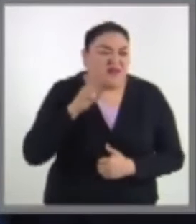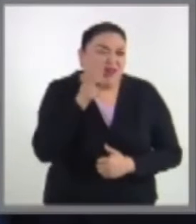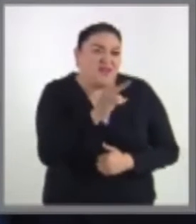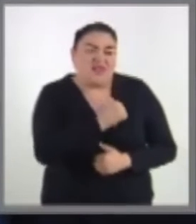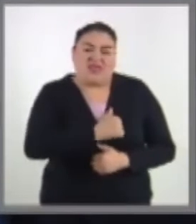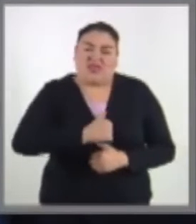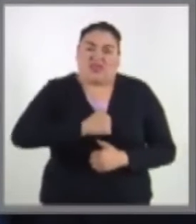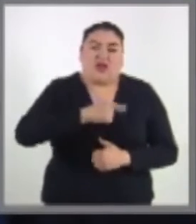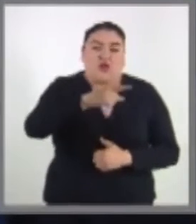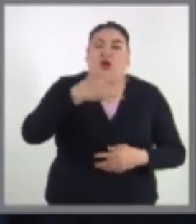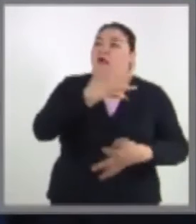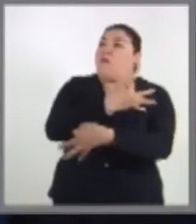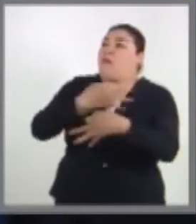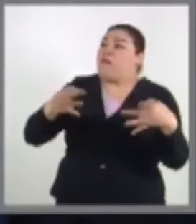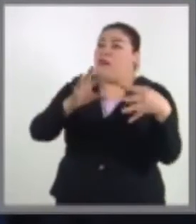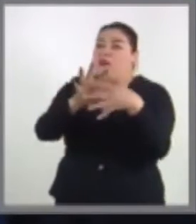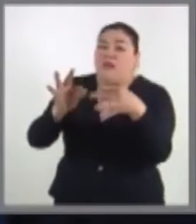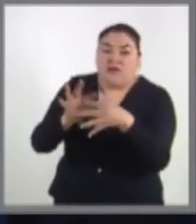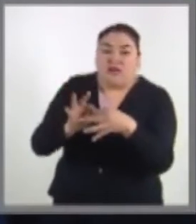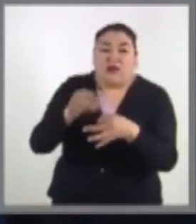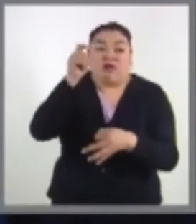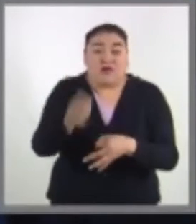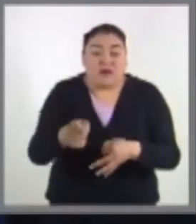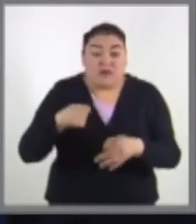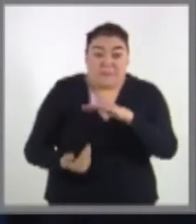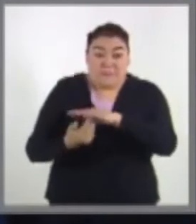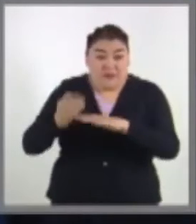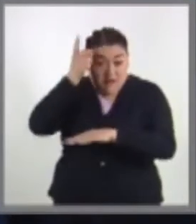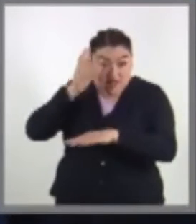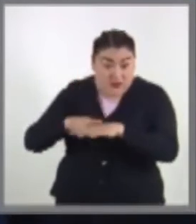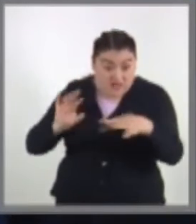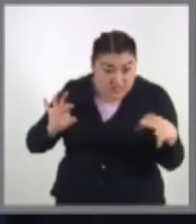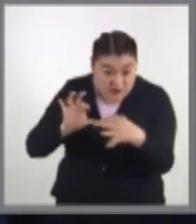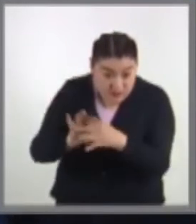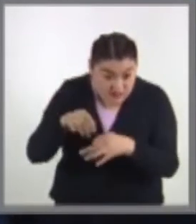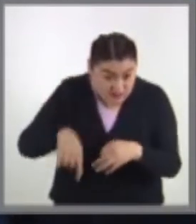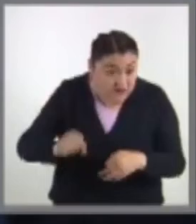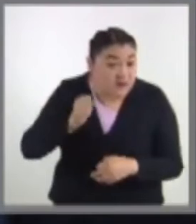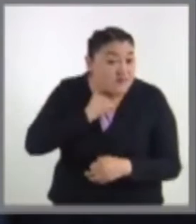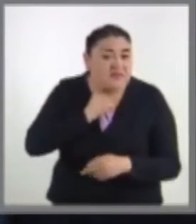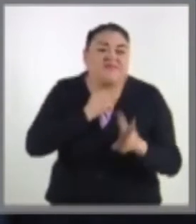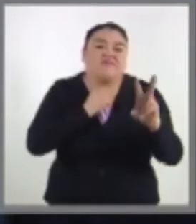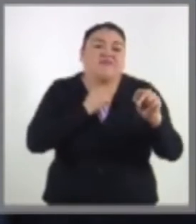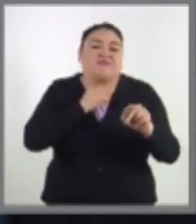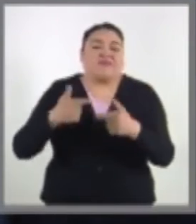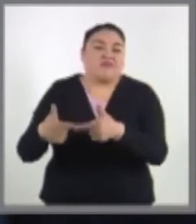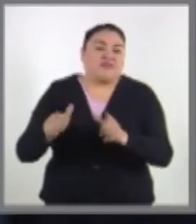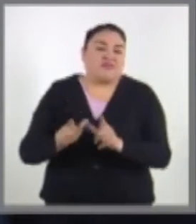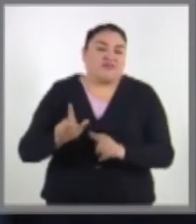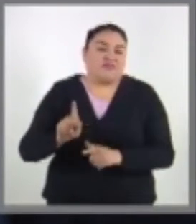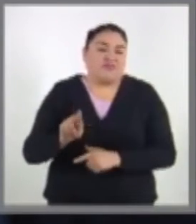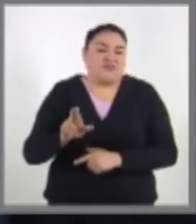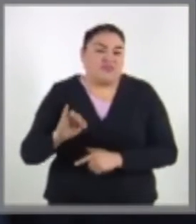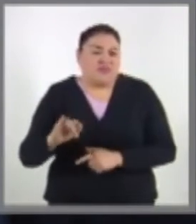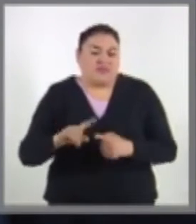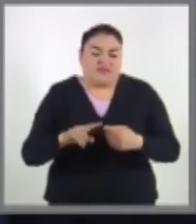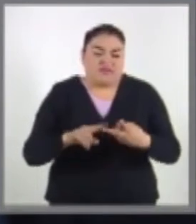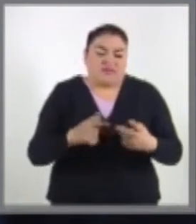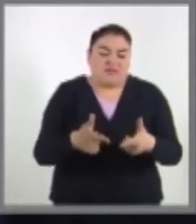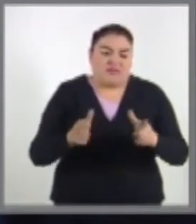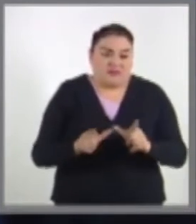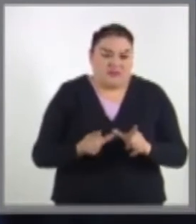Las declaraciones que ha hecho no tienen que ver con su encargo en la mesa directiva. Por supuesto que el PRI está feliz junto con el Partido Verde de